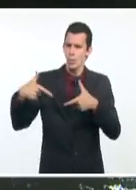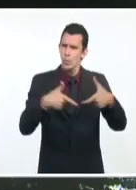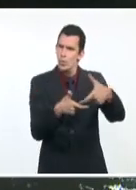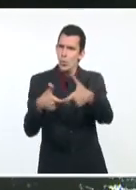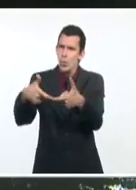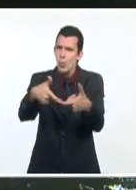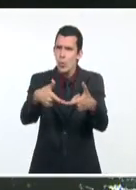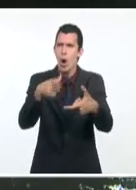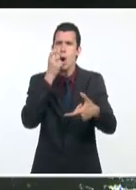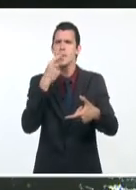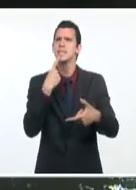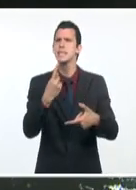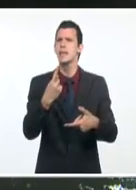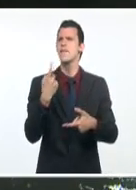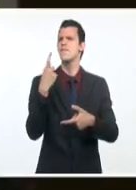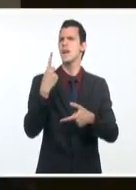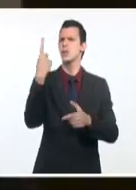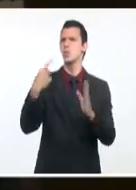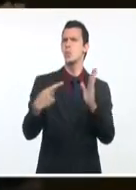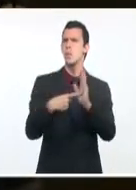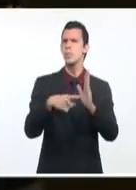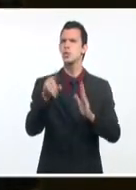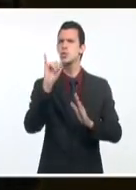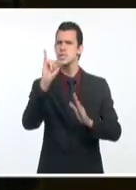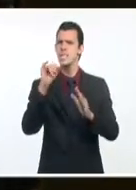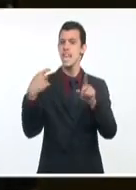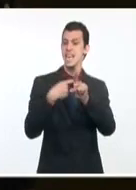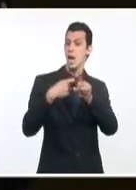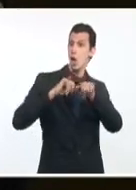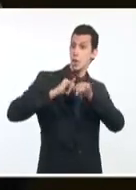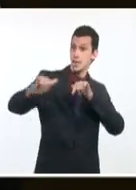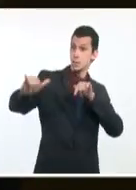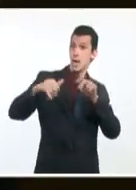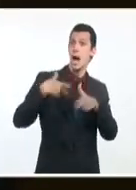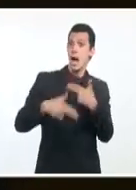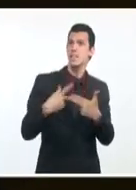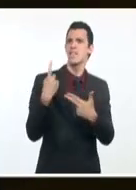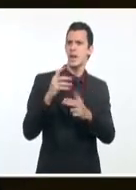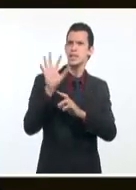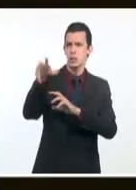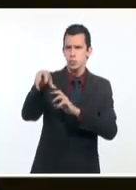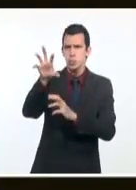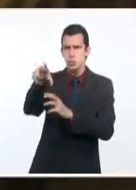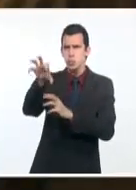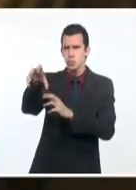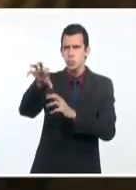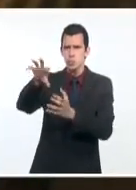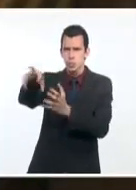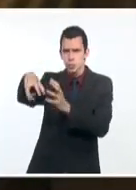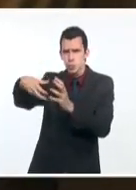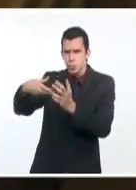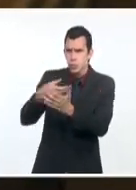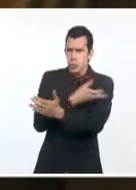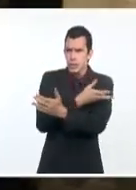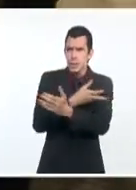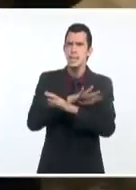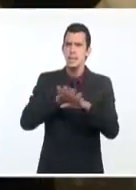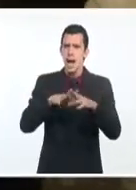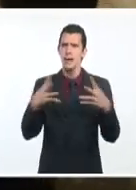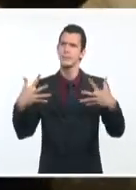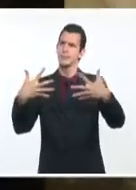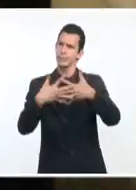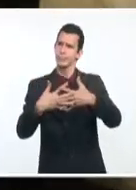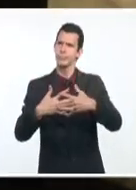1,6 kilómetros de profundidad a excavar. Los túneles asociados al trasvase son construidos desde